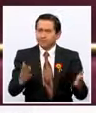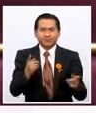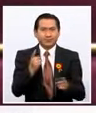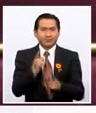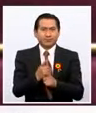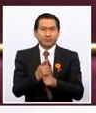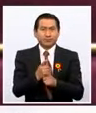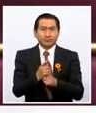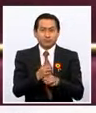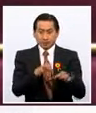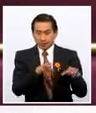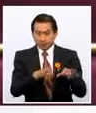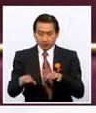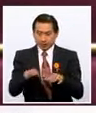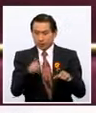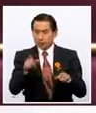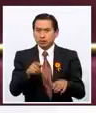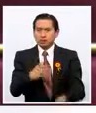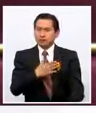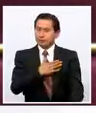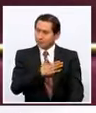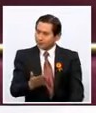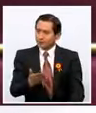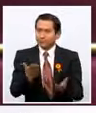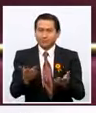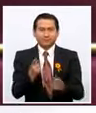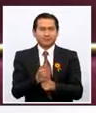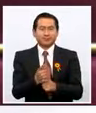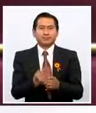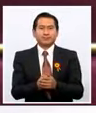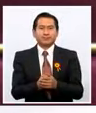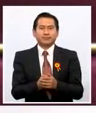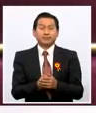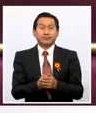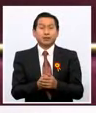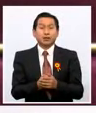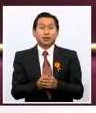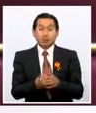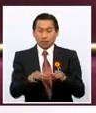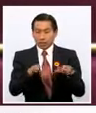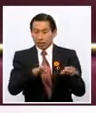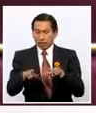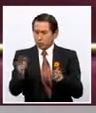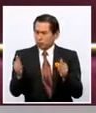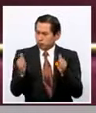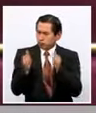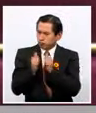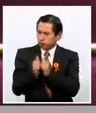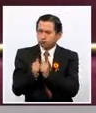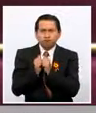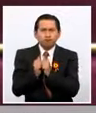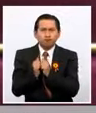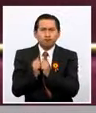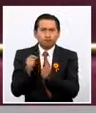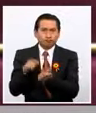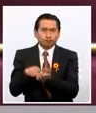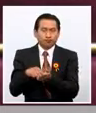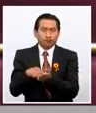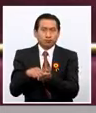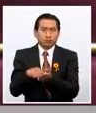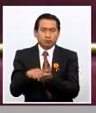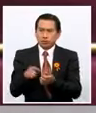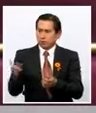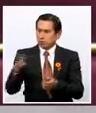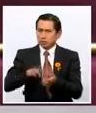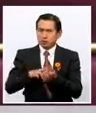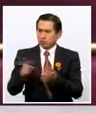estamos haciendo con generosidad las estamos haciendo codo a codo y las estamos haciendo lado a